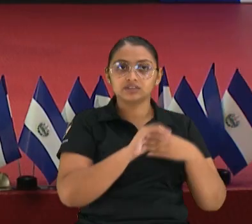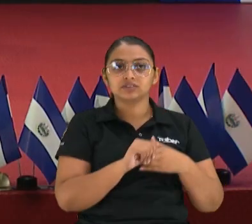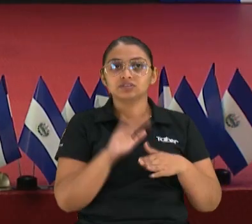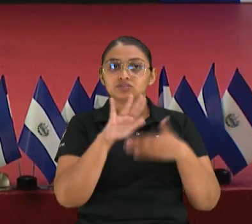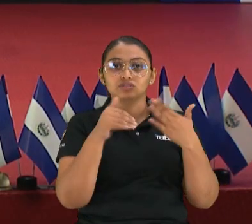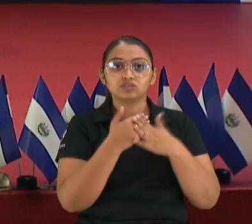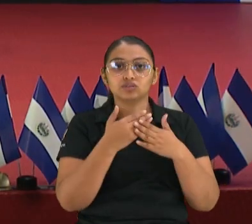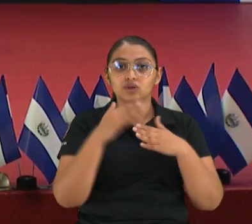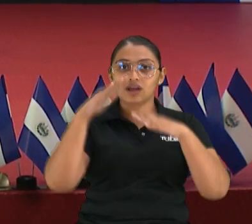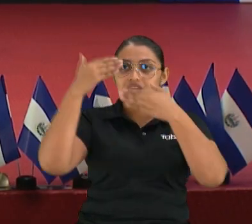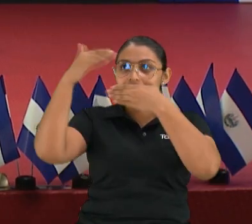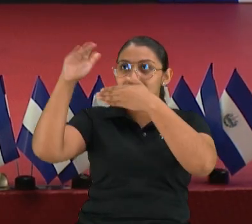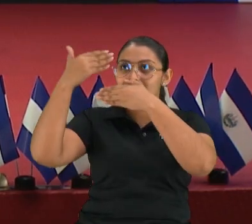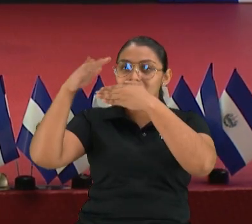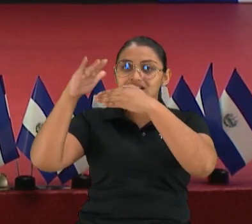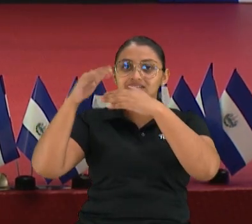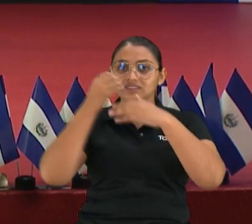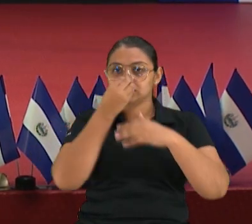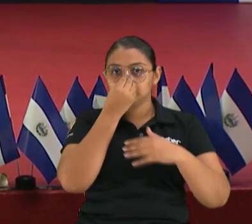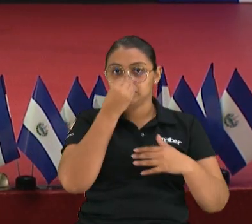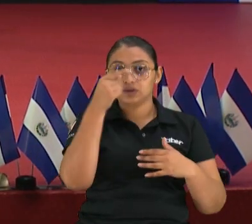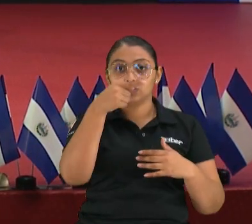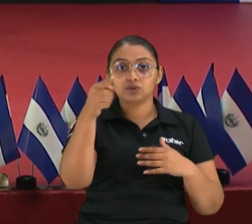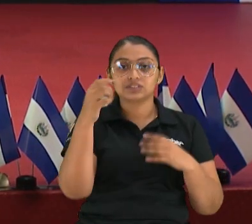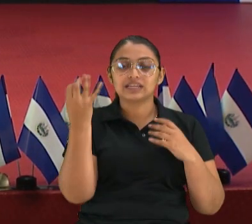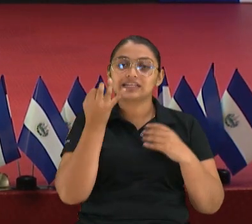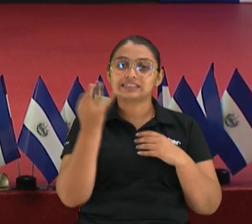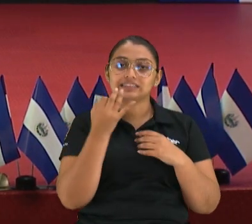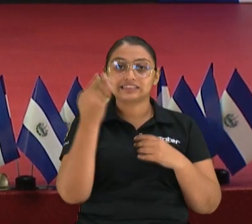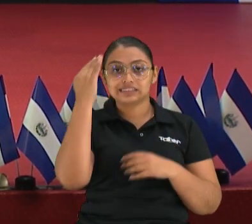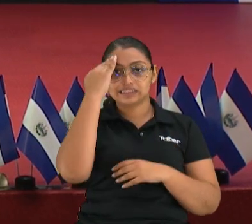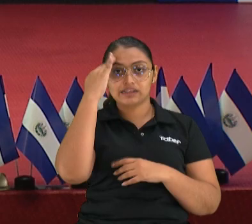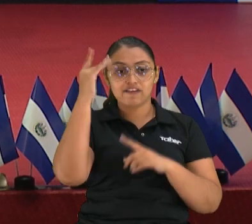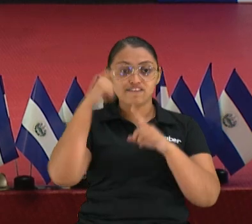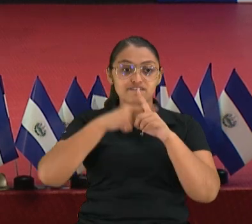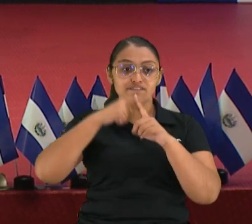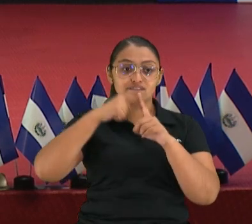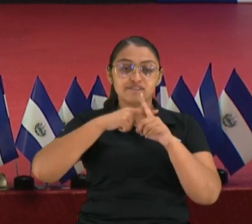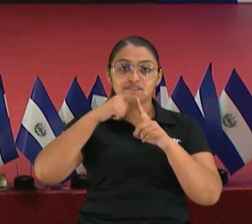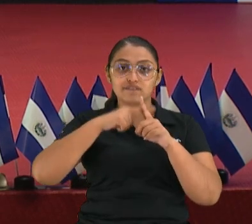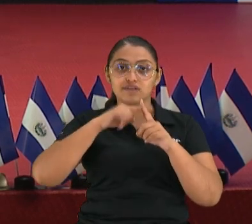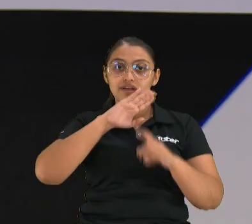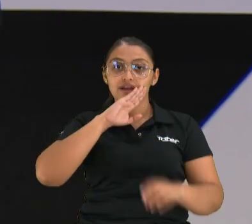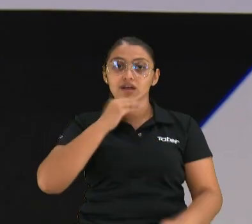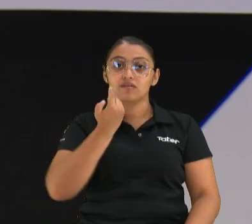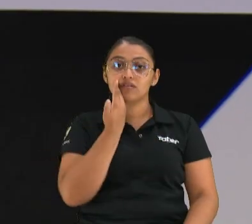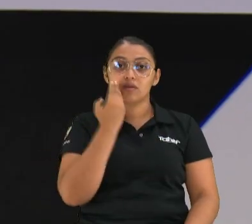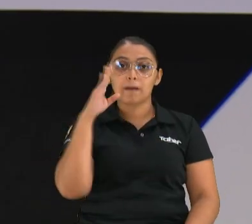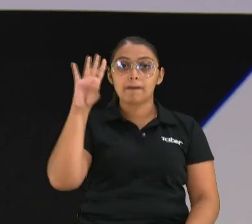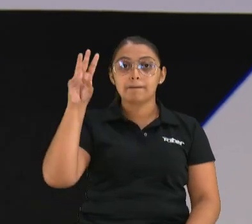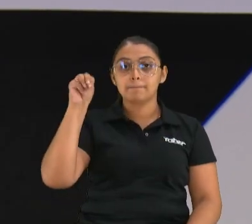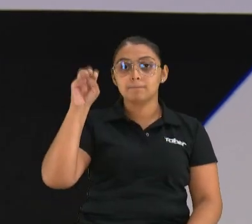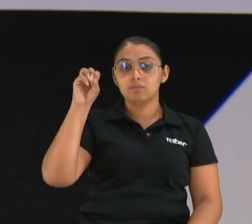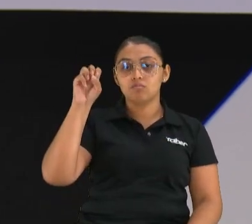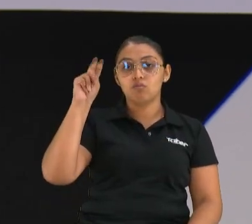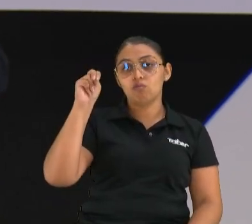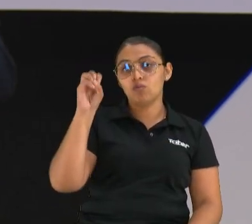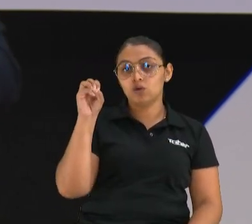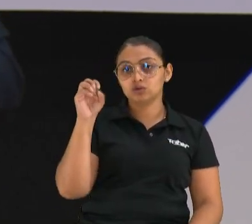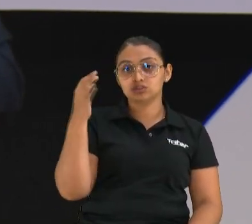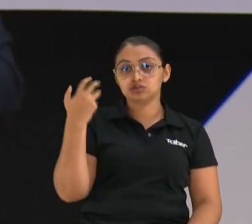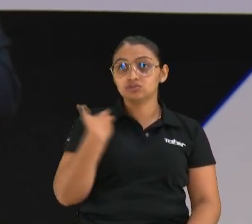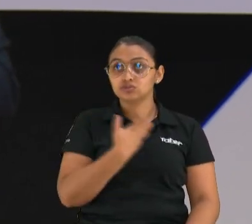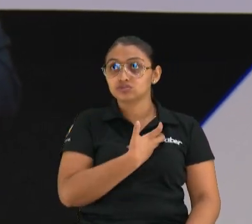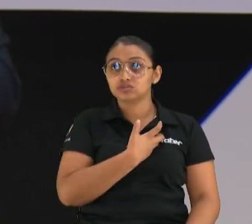basura sepan que tiene un problema de fiebre de mono y un gorila en la casa y usted ese Santo Dios Y entonces qué vamos a hacer no sabemos Qué vamos a hacer